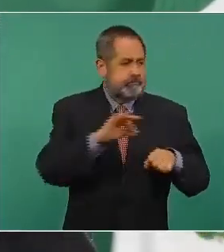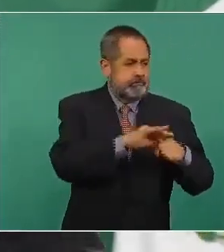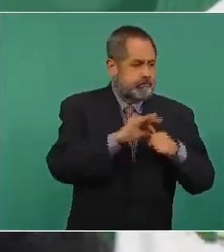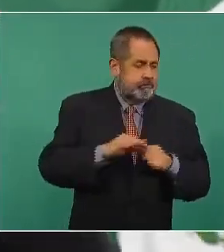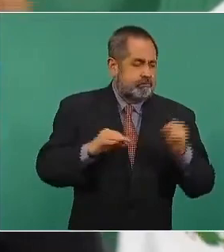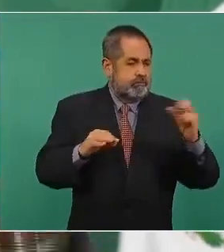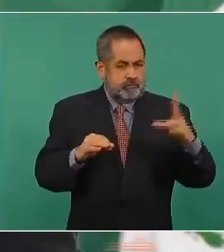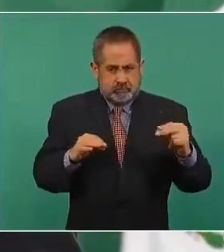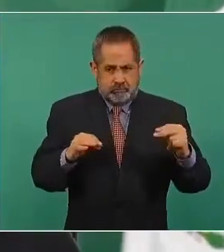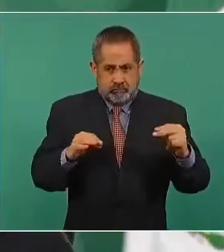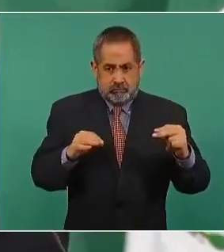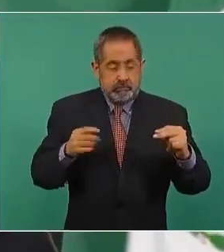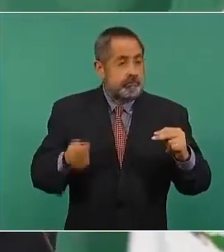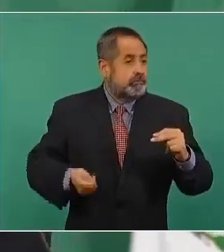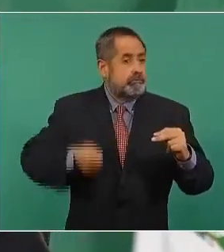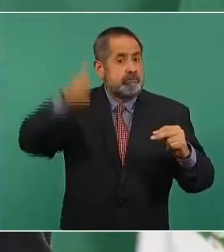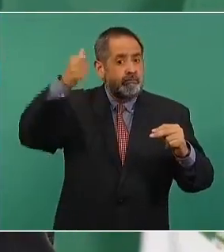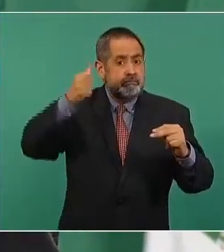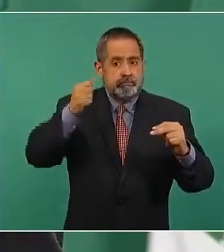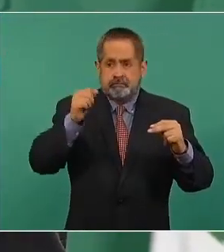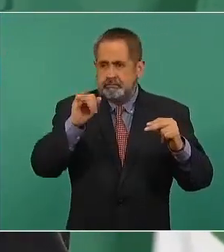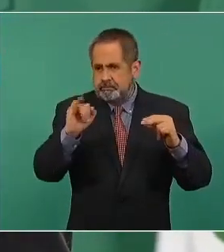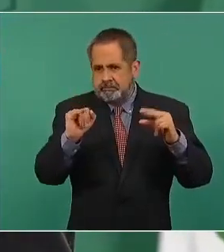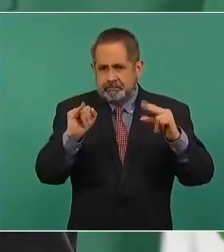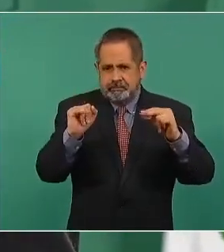porque esto no se daba